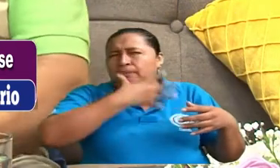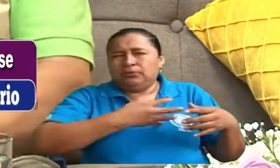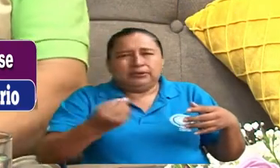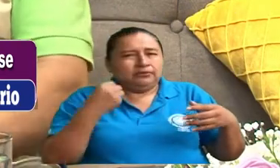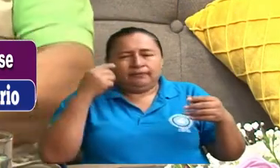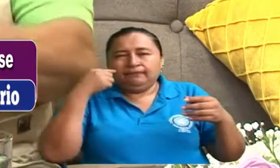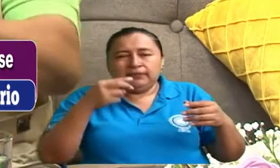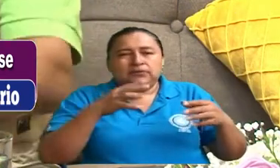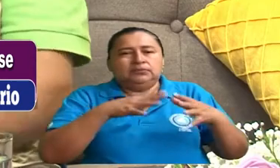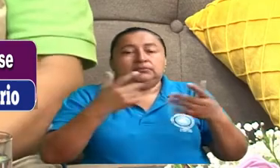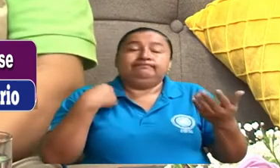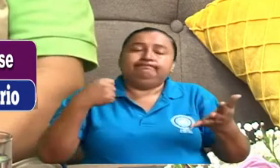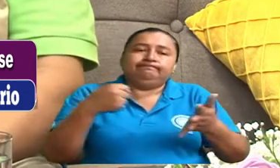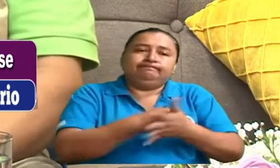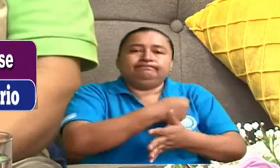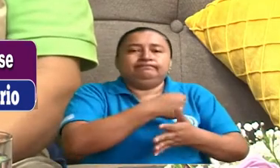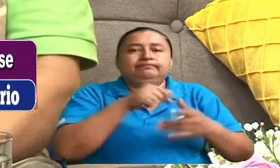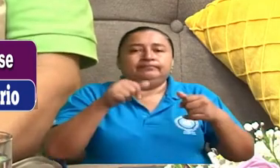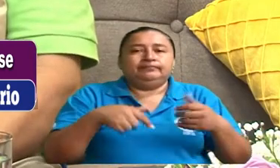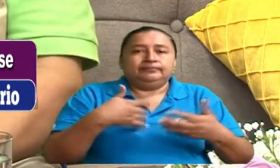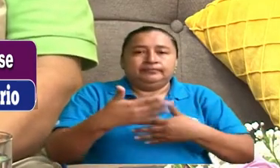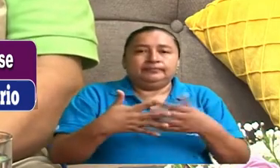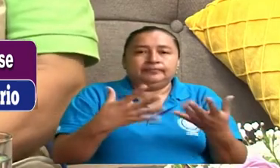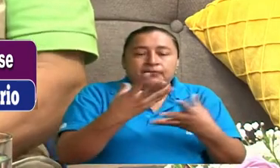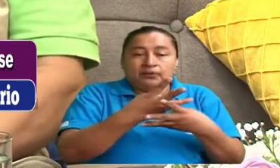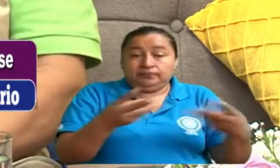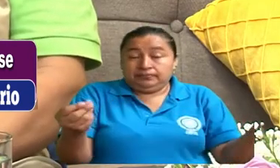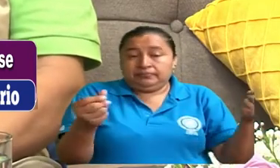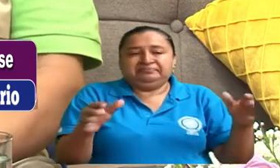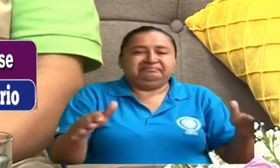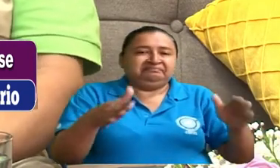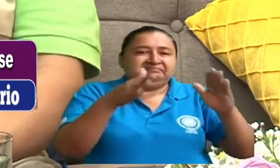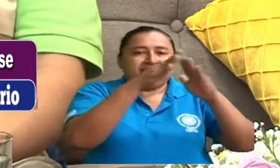entendés? Lastimosamente, pues, desapareció el cerro, pues,